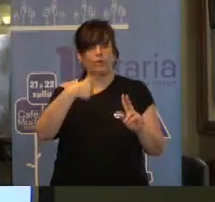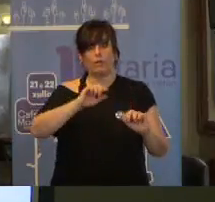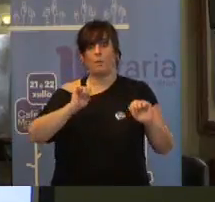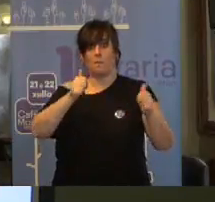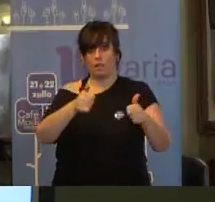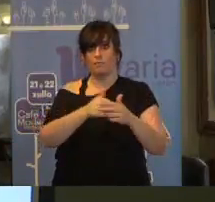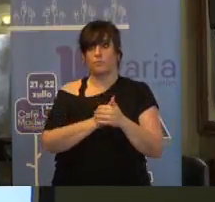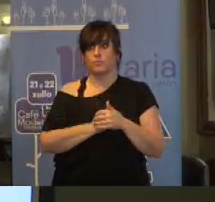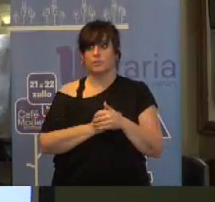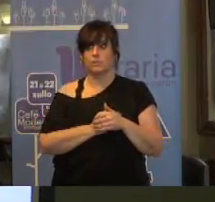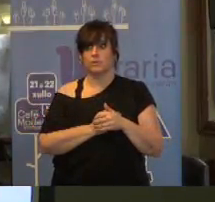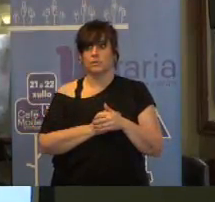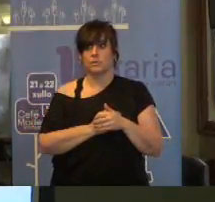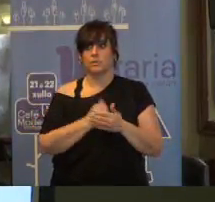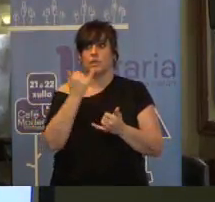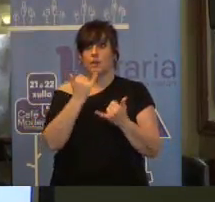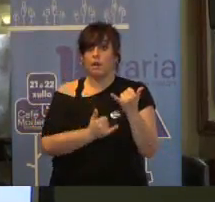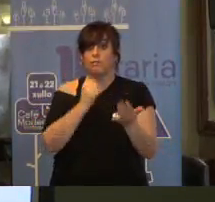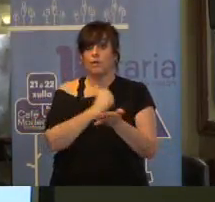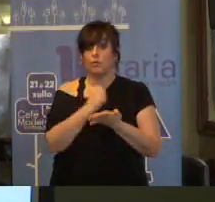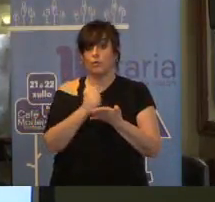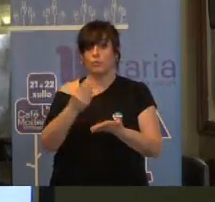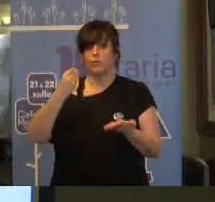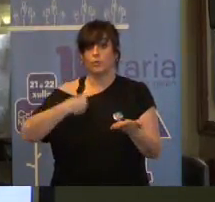momento e que trata pois, de